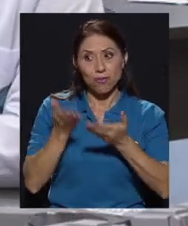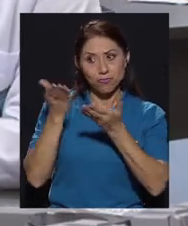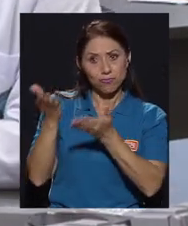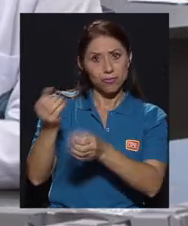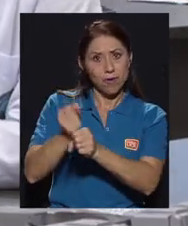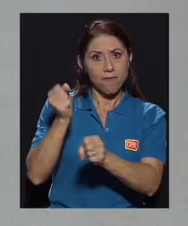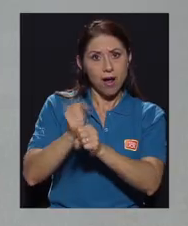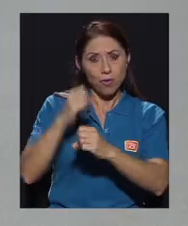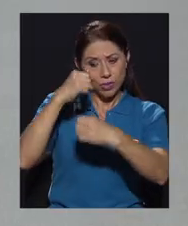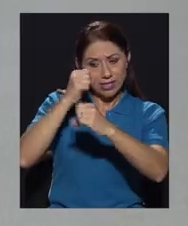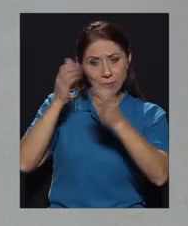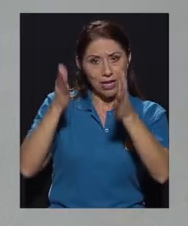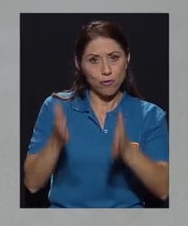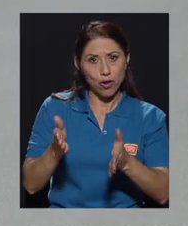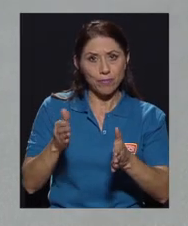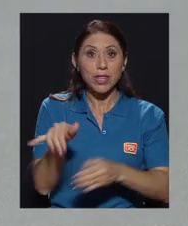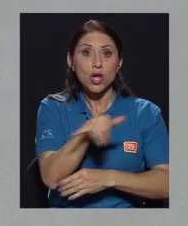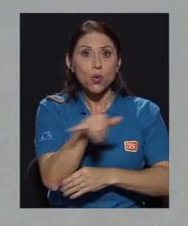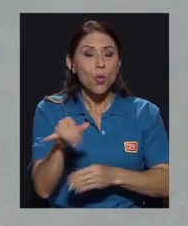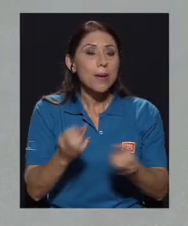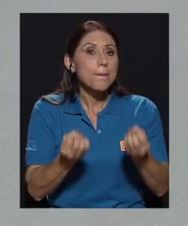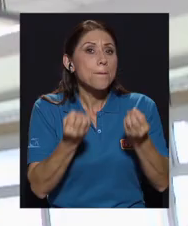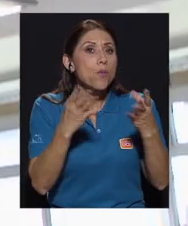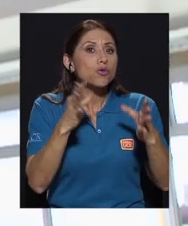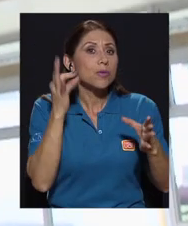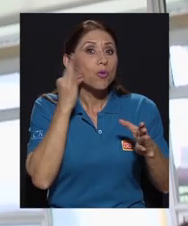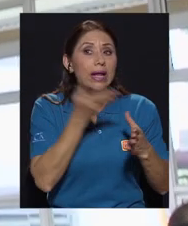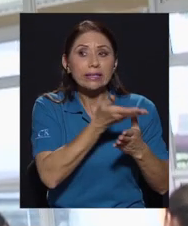esta microbióloga, quien al igual que muchas otras